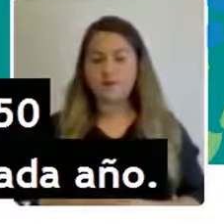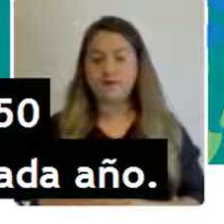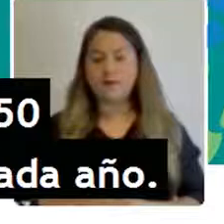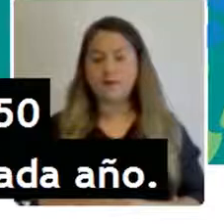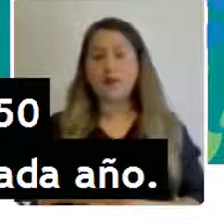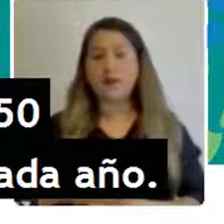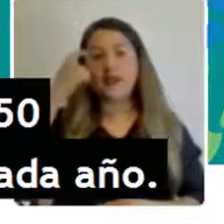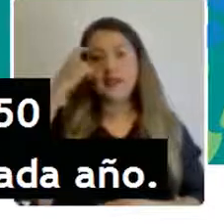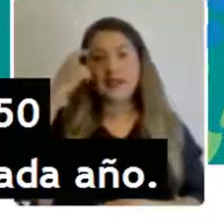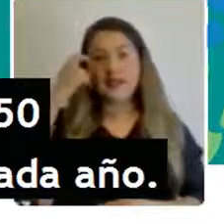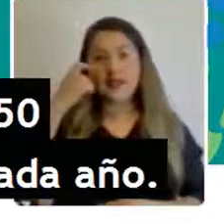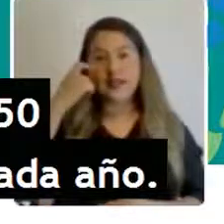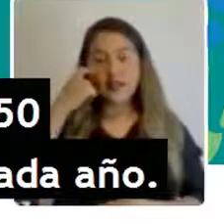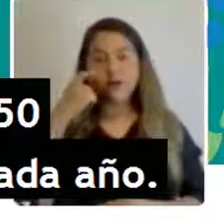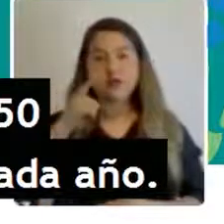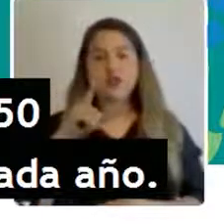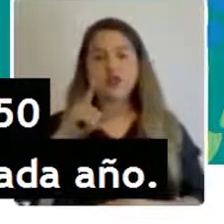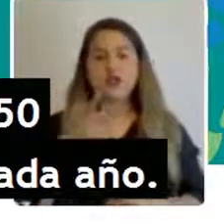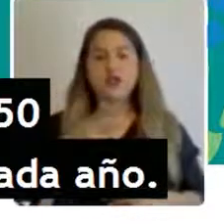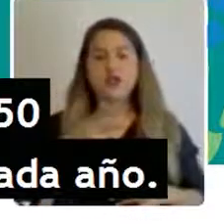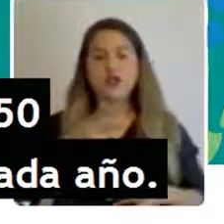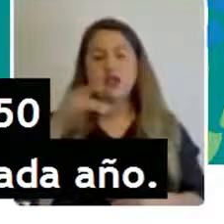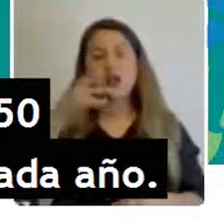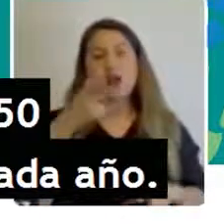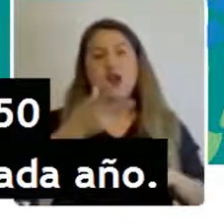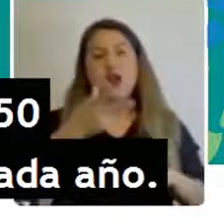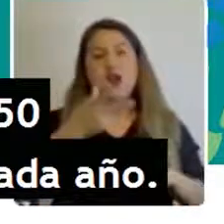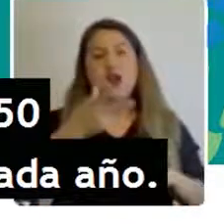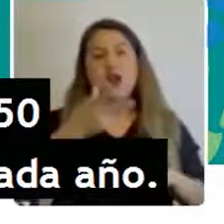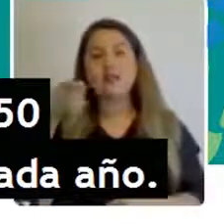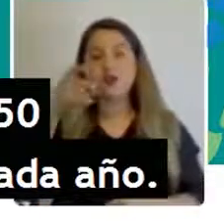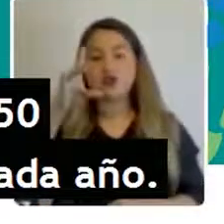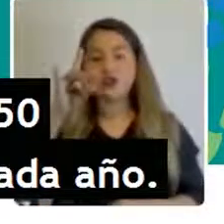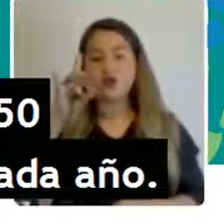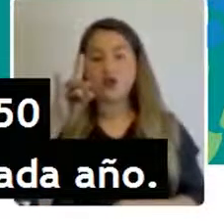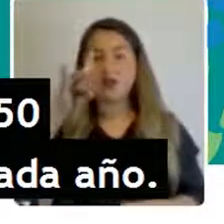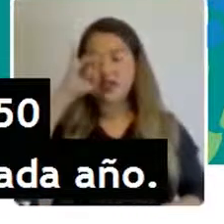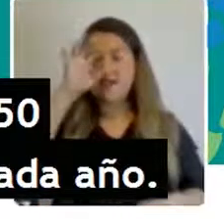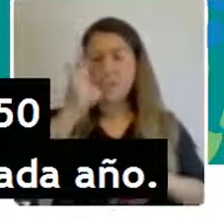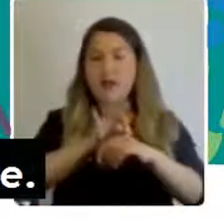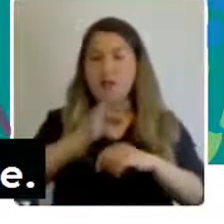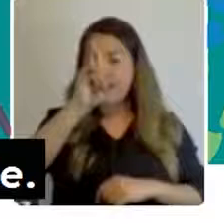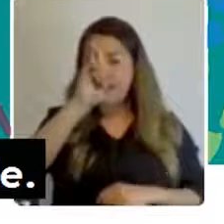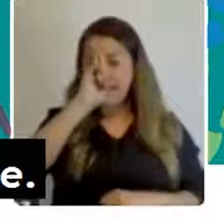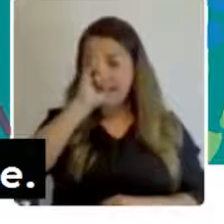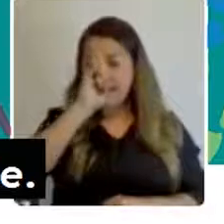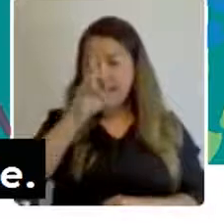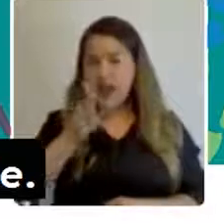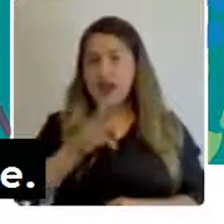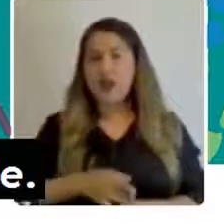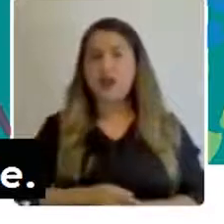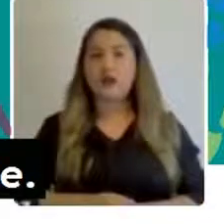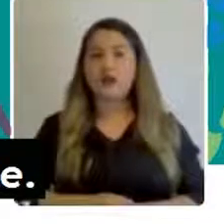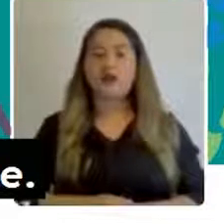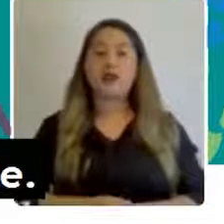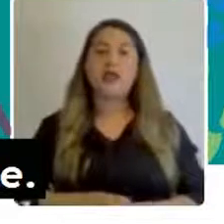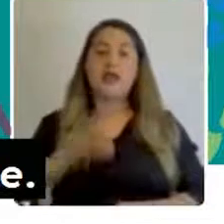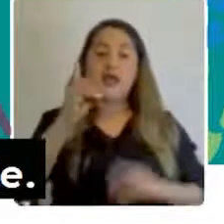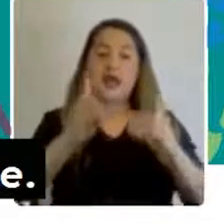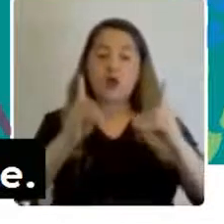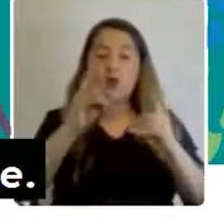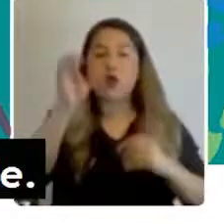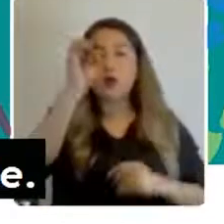hay 250 aproximadamente de enfermedades raras que se identifican cada año y 5% de ellas tienen